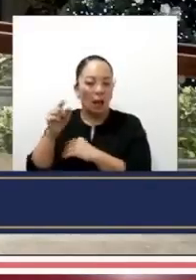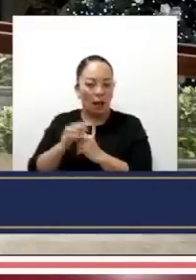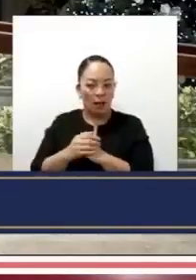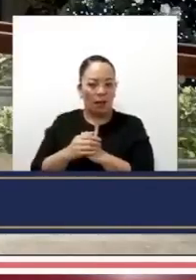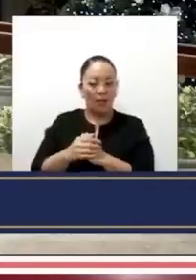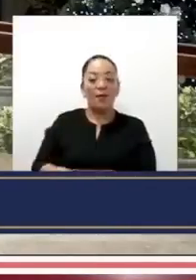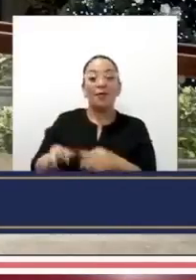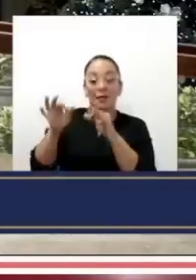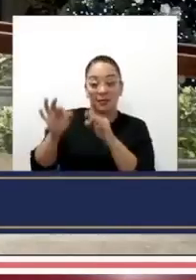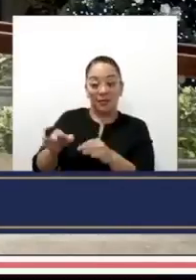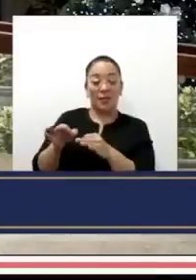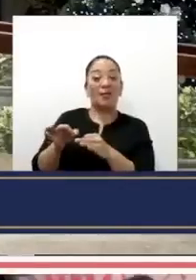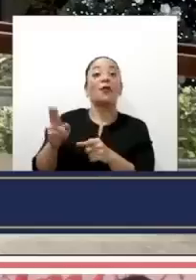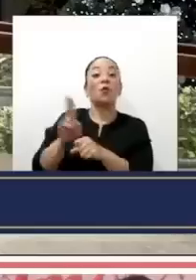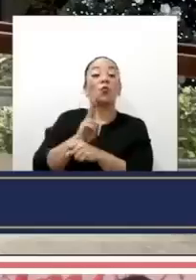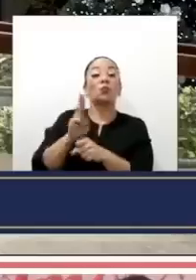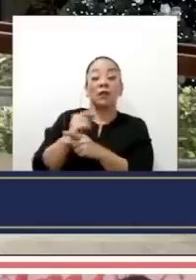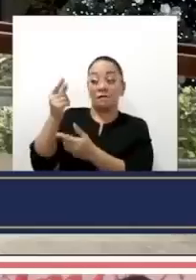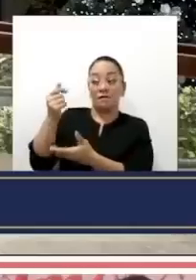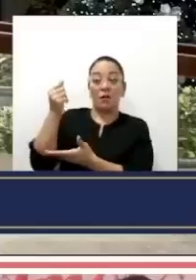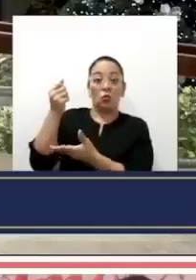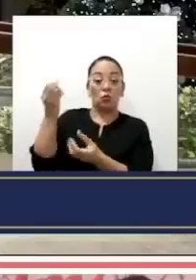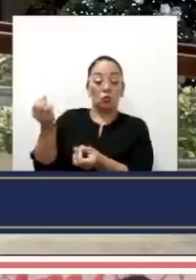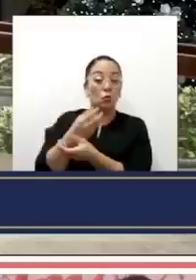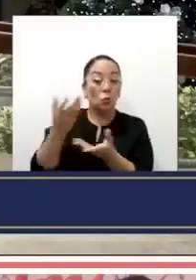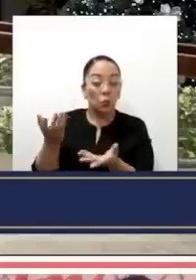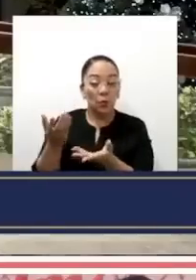utilizar recursos públicos para